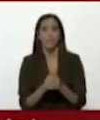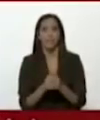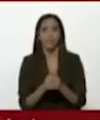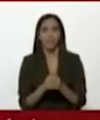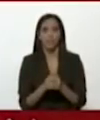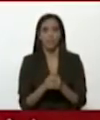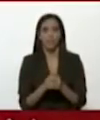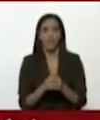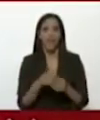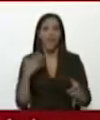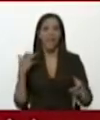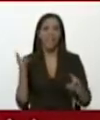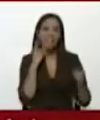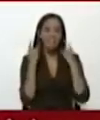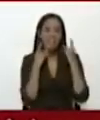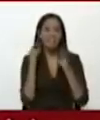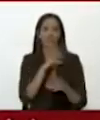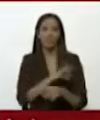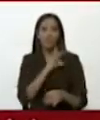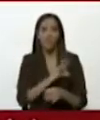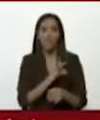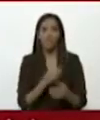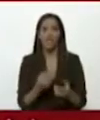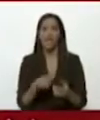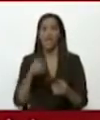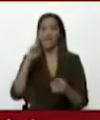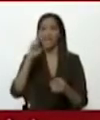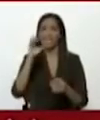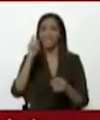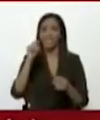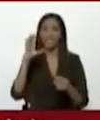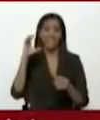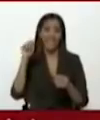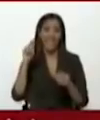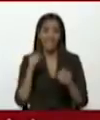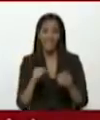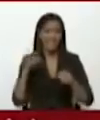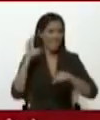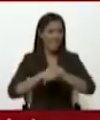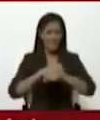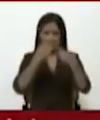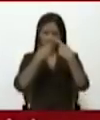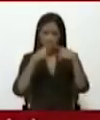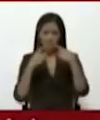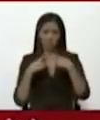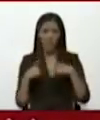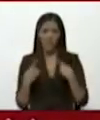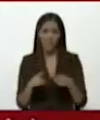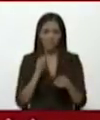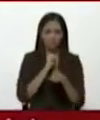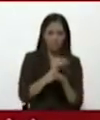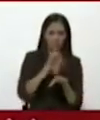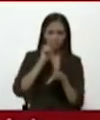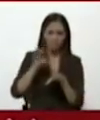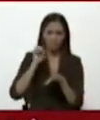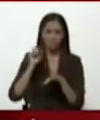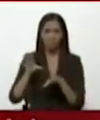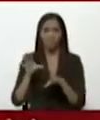a los activistas sociales, al retén de Katy, a la cárcel de La Pica, a La Planta. Ordinario, pues.